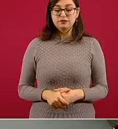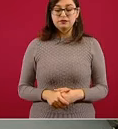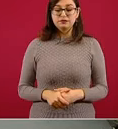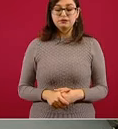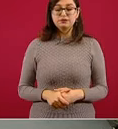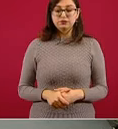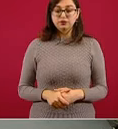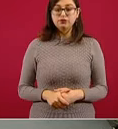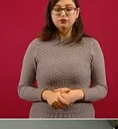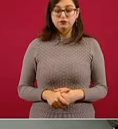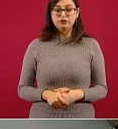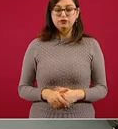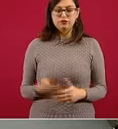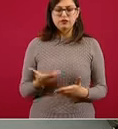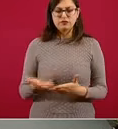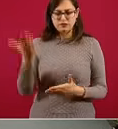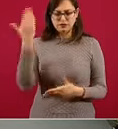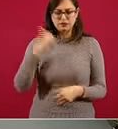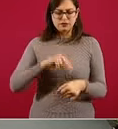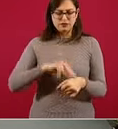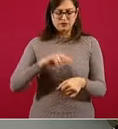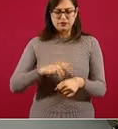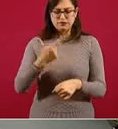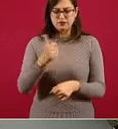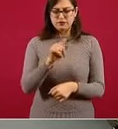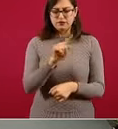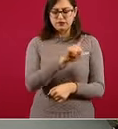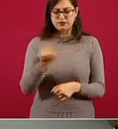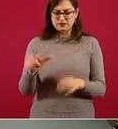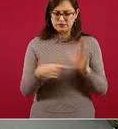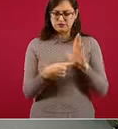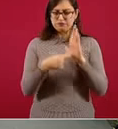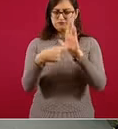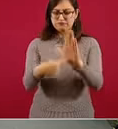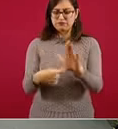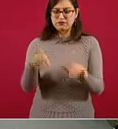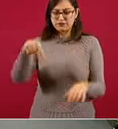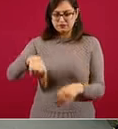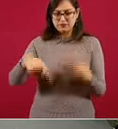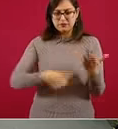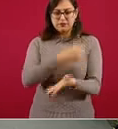tenemos, y esto lo presentó el doctor López-Gatell, tenemos en la Ciudad de